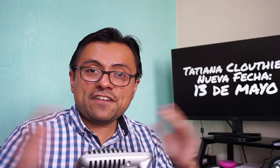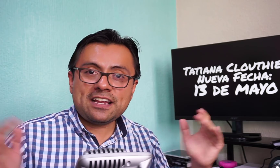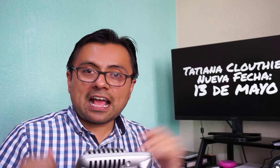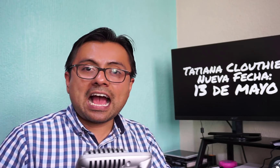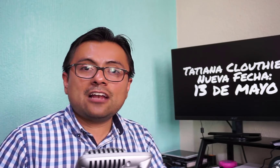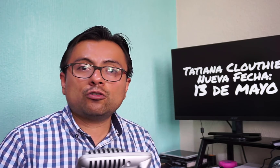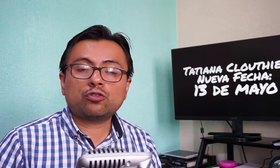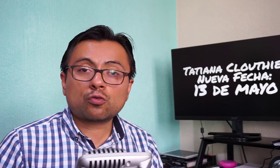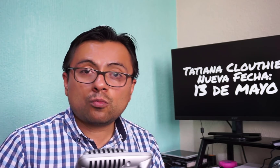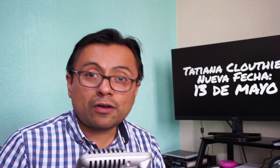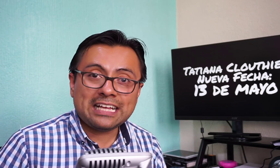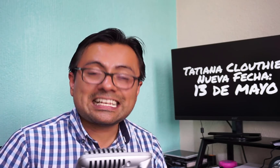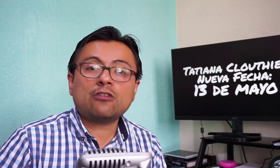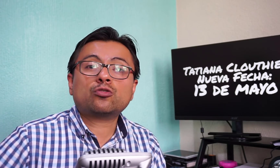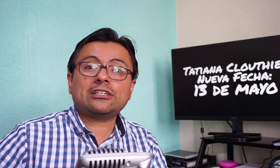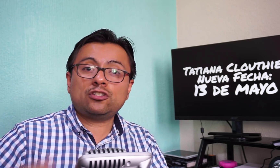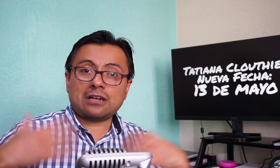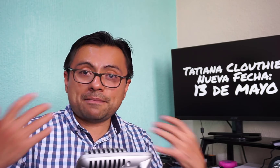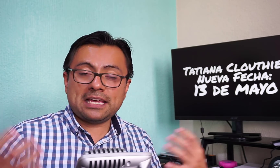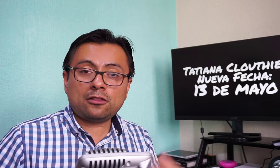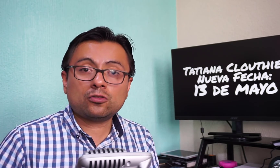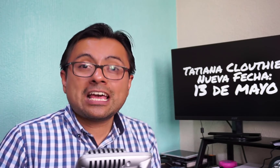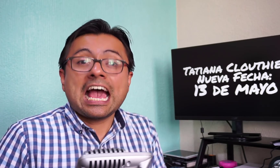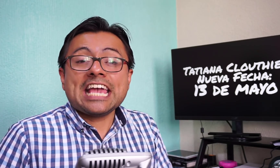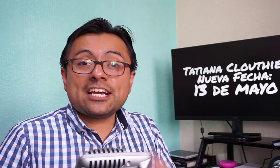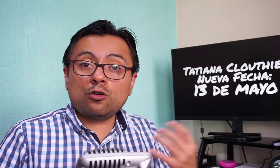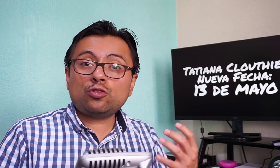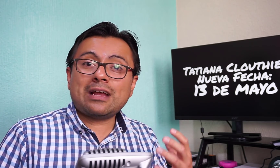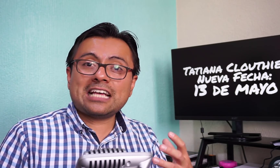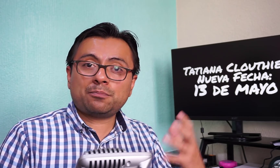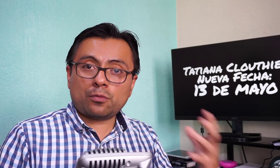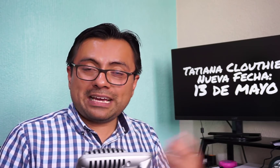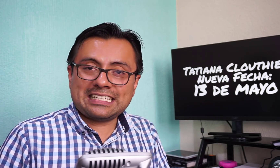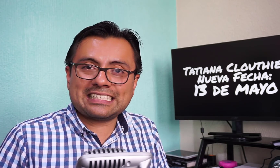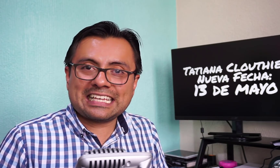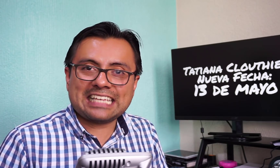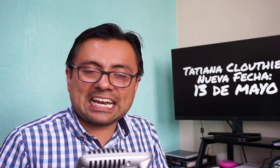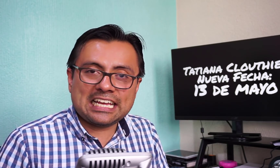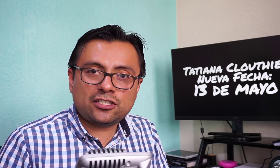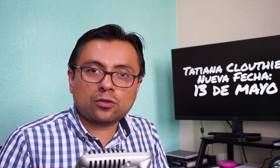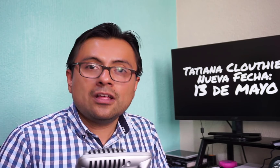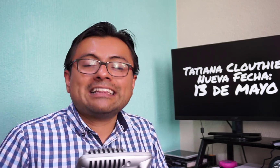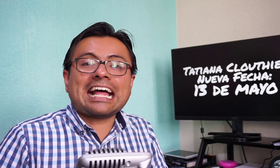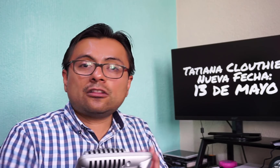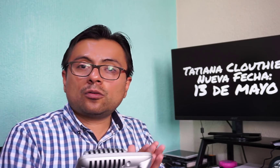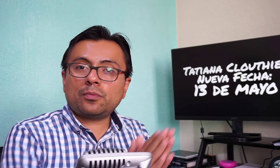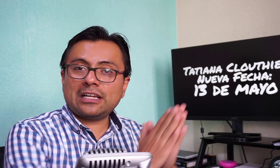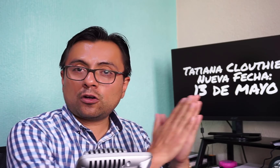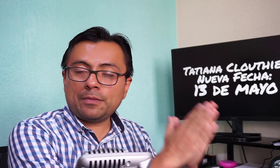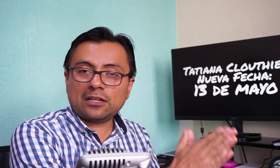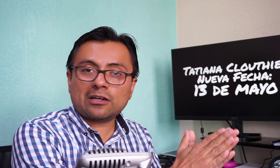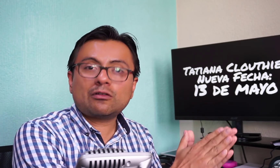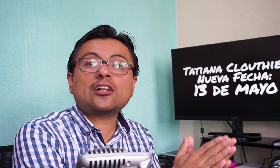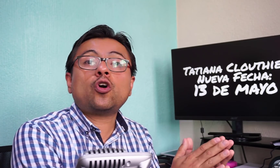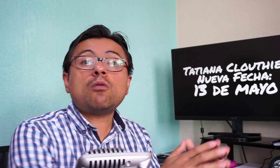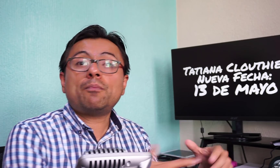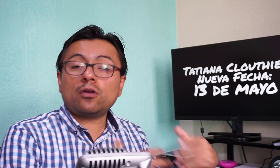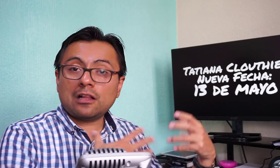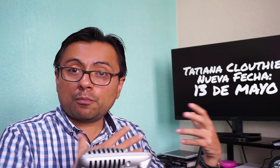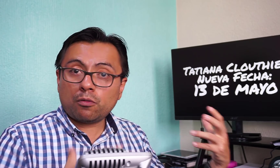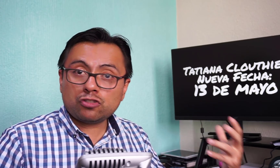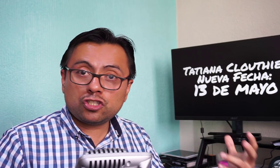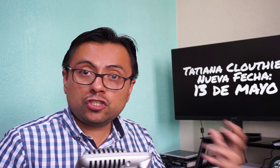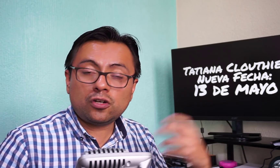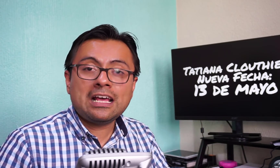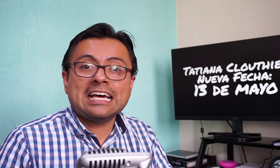fin a los rumores a los cuestionamientos e incluso a las promesas que se han hecho tanto por el gobierno actual como